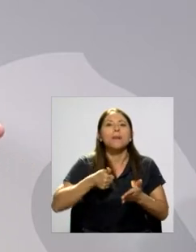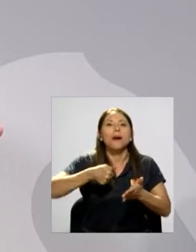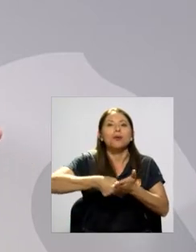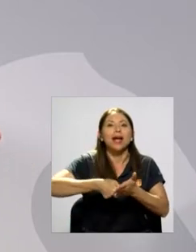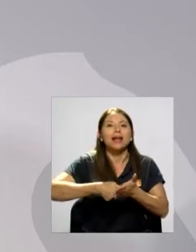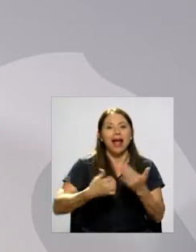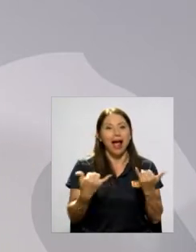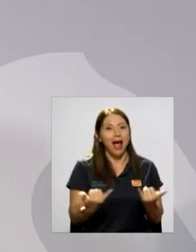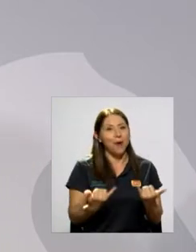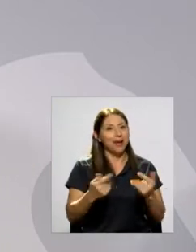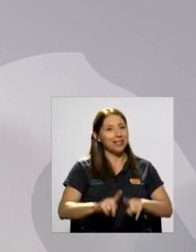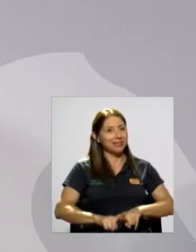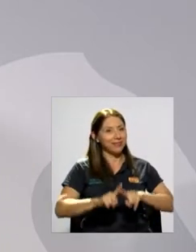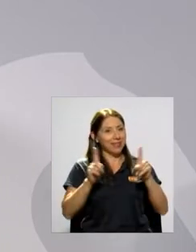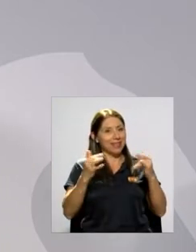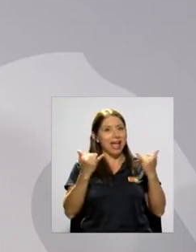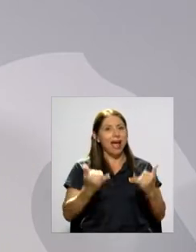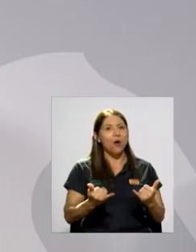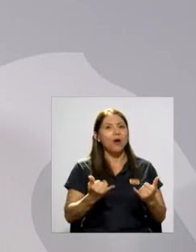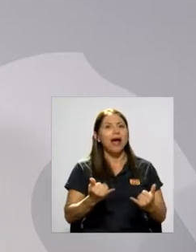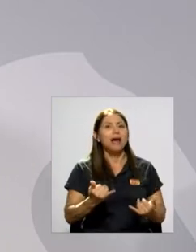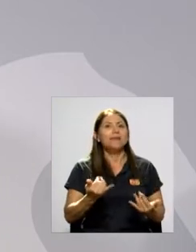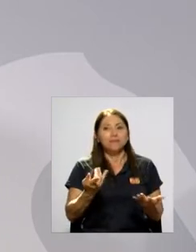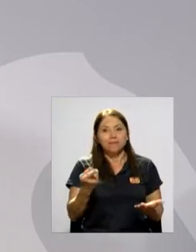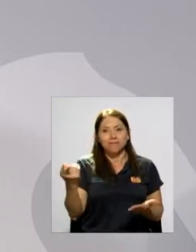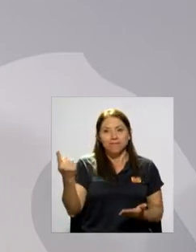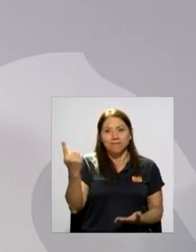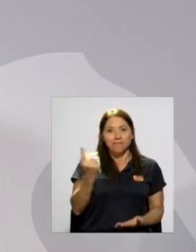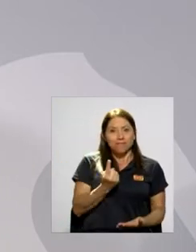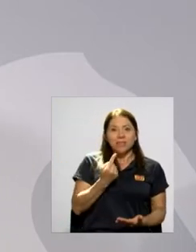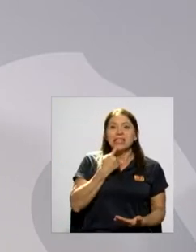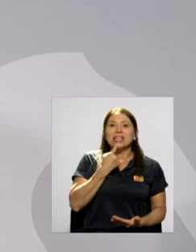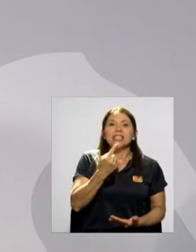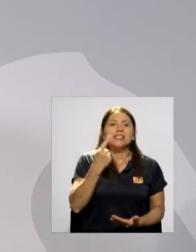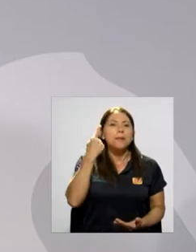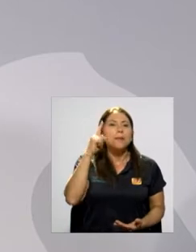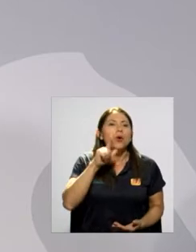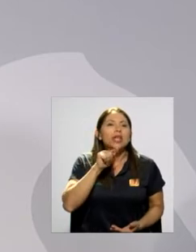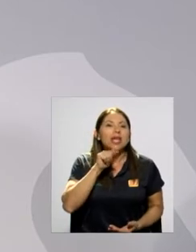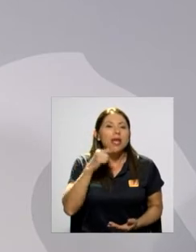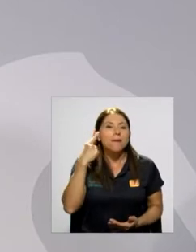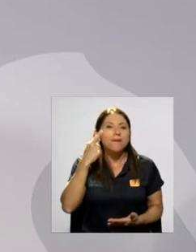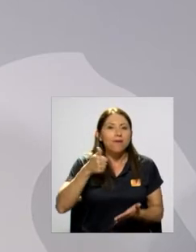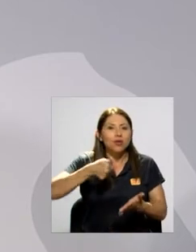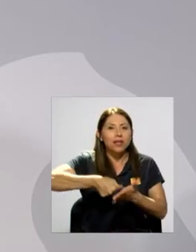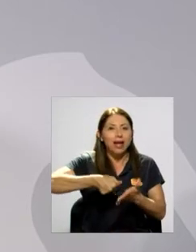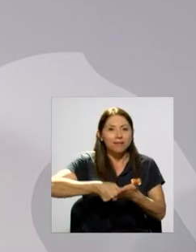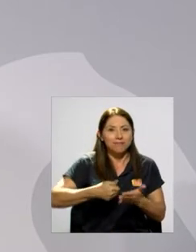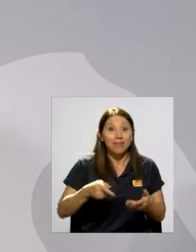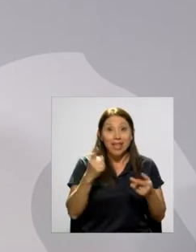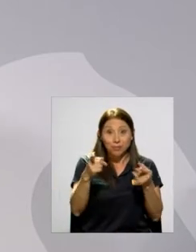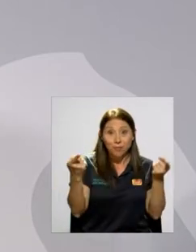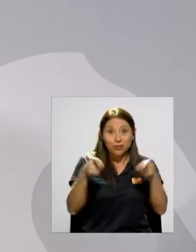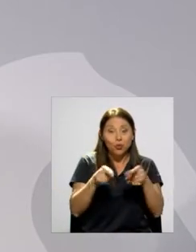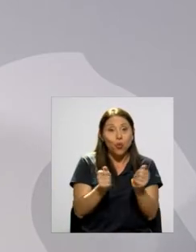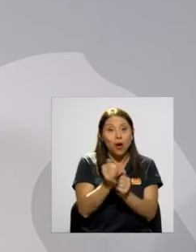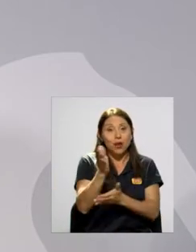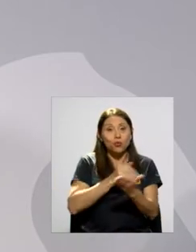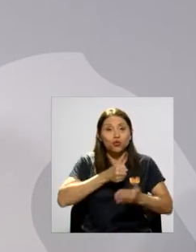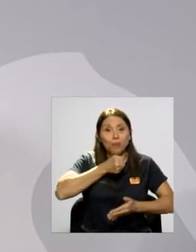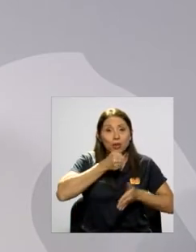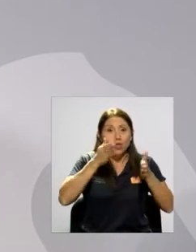va a votar. Y eso ha llegado o ha alcanzado también a algunos periodistas cuyas voces son reconocidas.